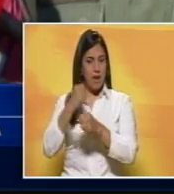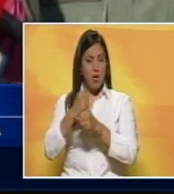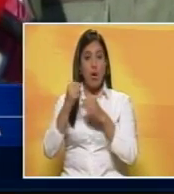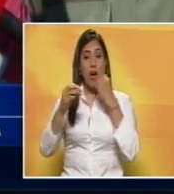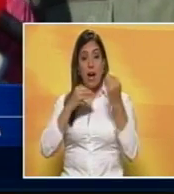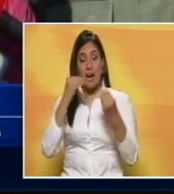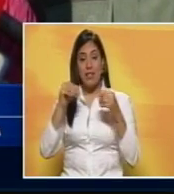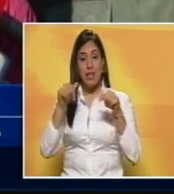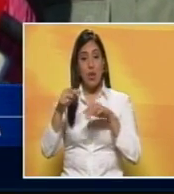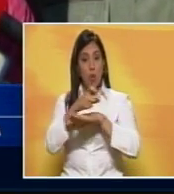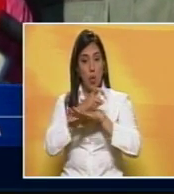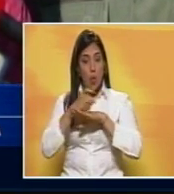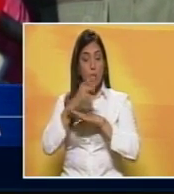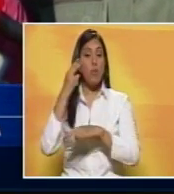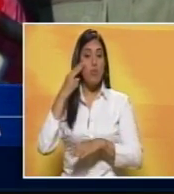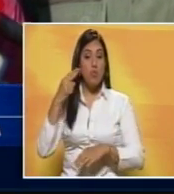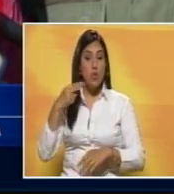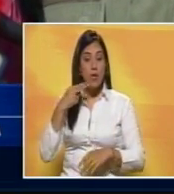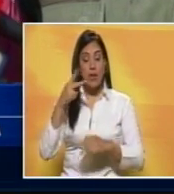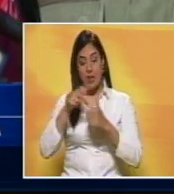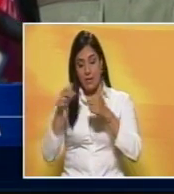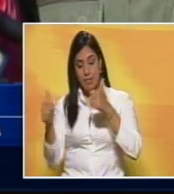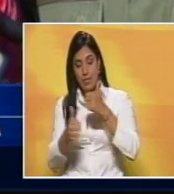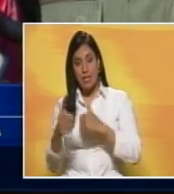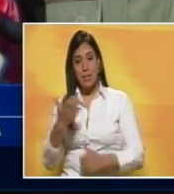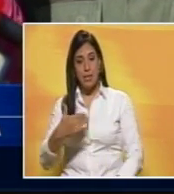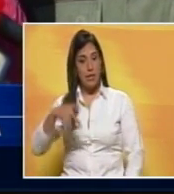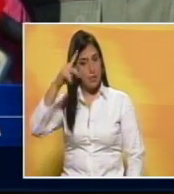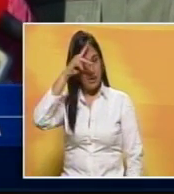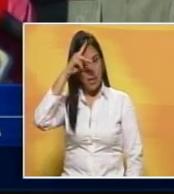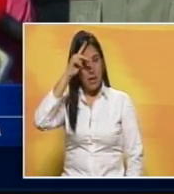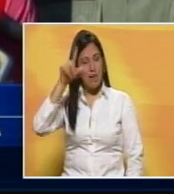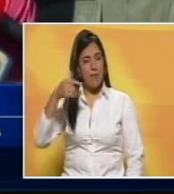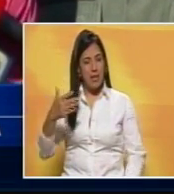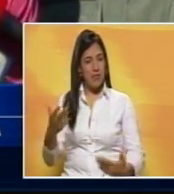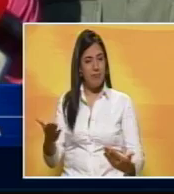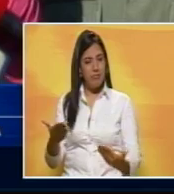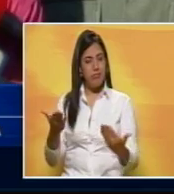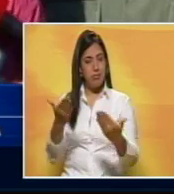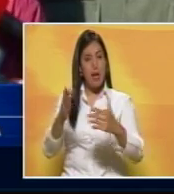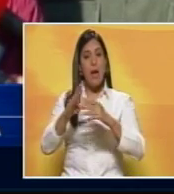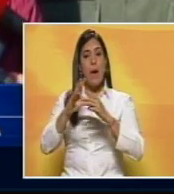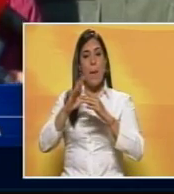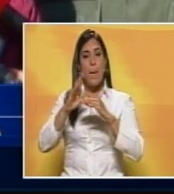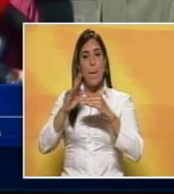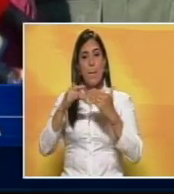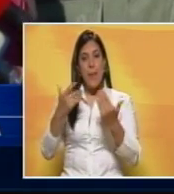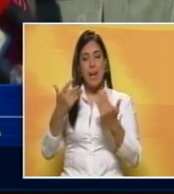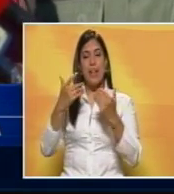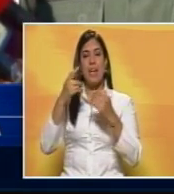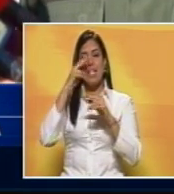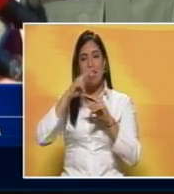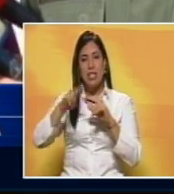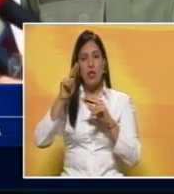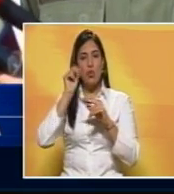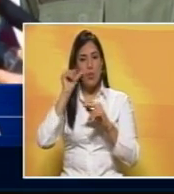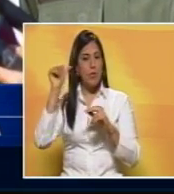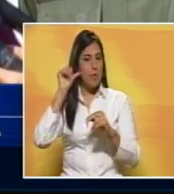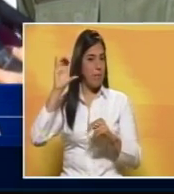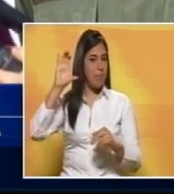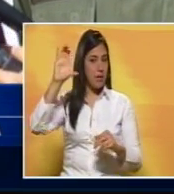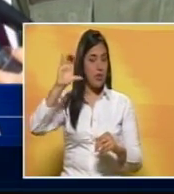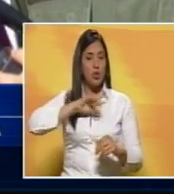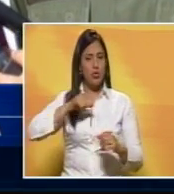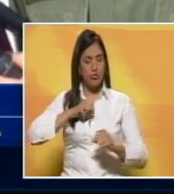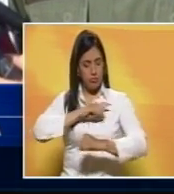se realizó acá en el gobierno bolivariano, nuestro vicepresidente Tares, para reimpulsarla para la Navidad, para los niños y niñas de la patria. Vamos a